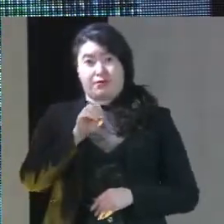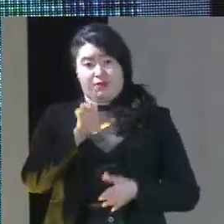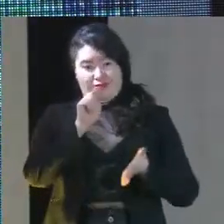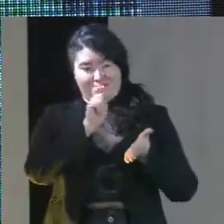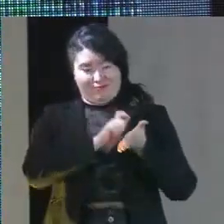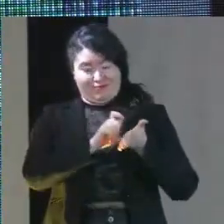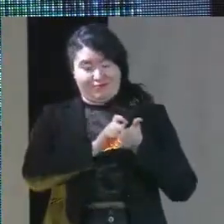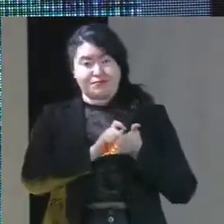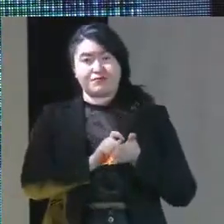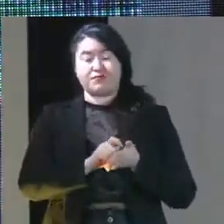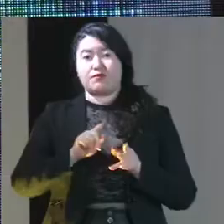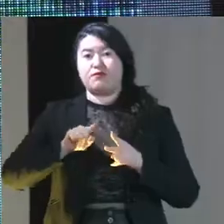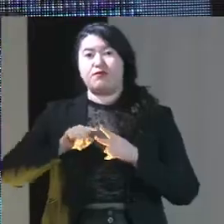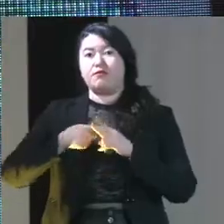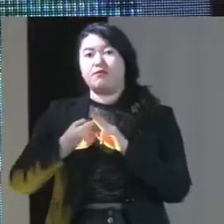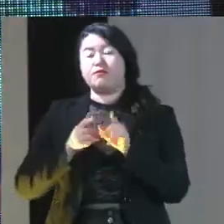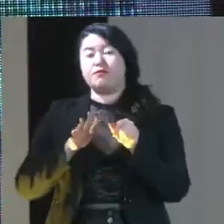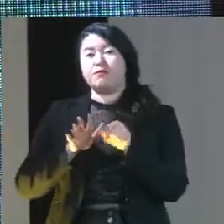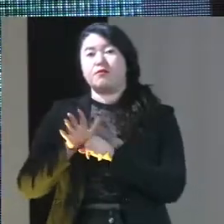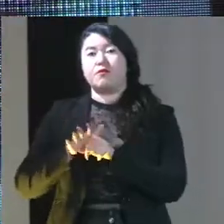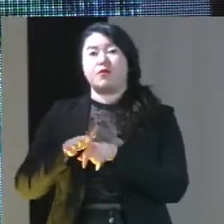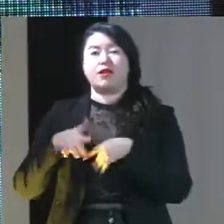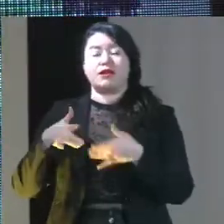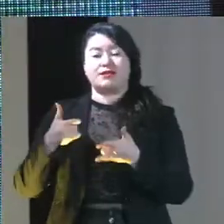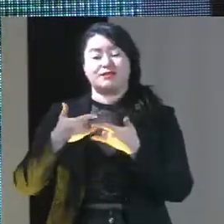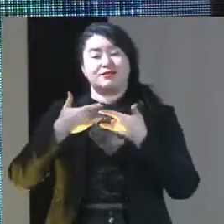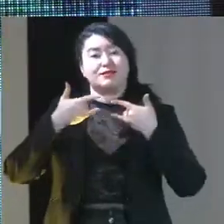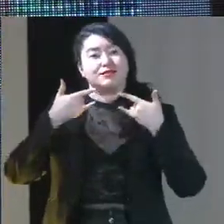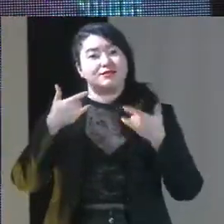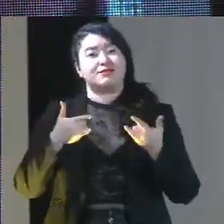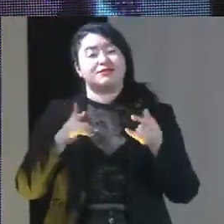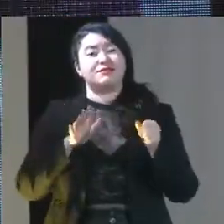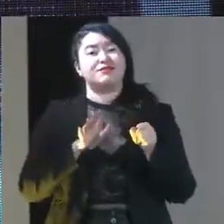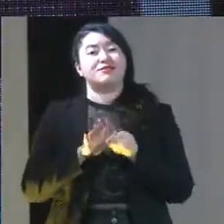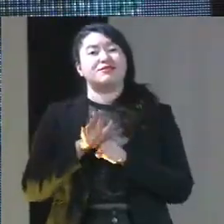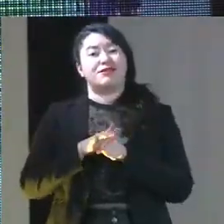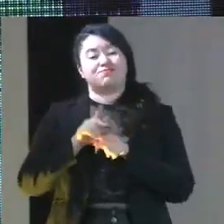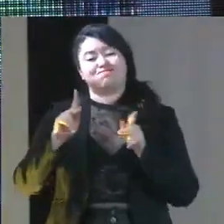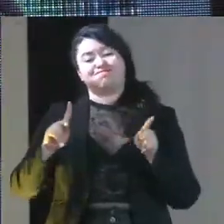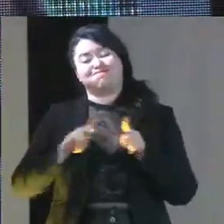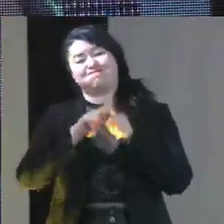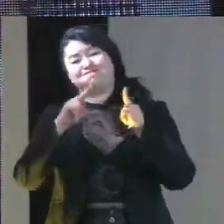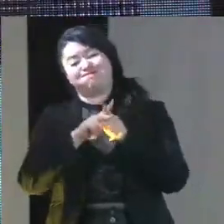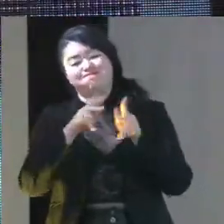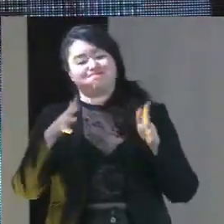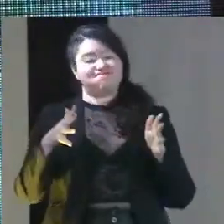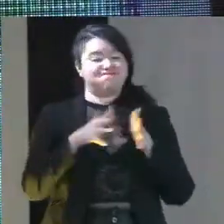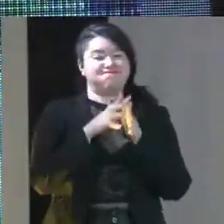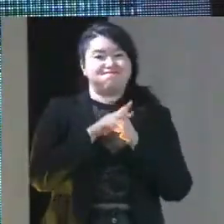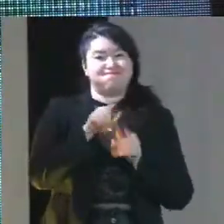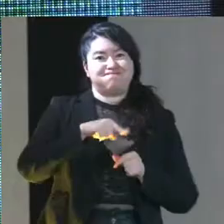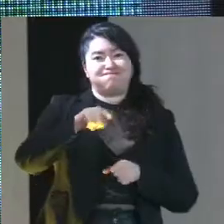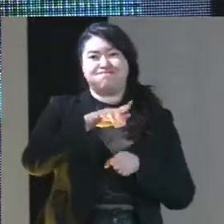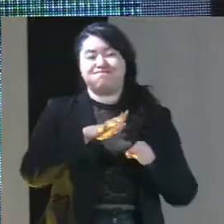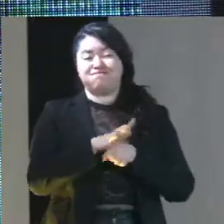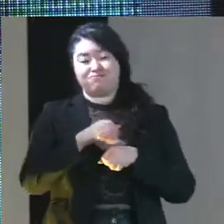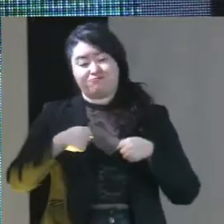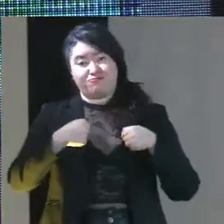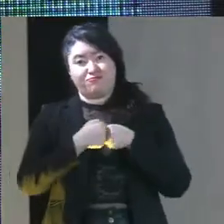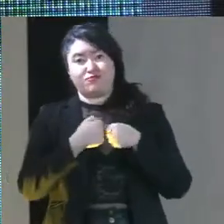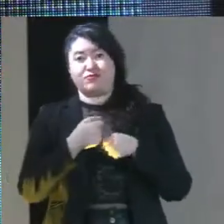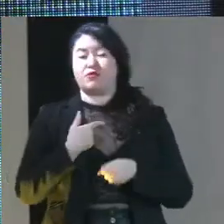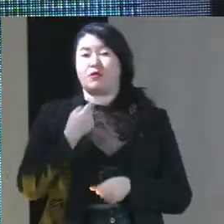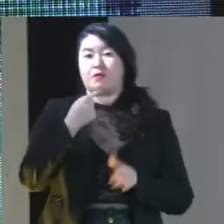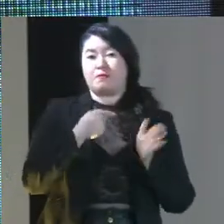entonces empezó la apasionante y descarnada historia del enfrentamiento bélico de frontera que se desarrolló